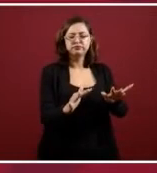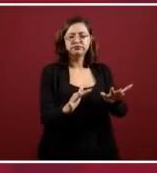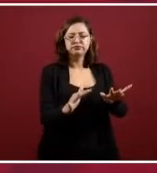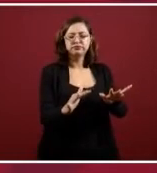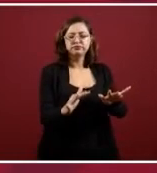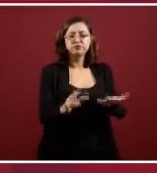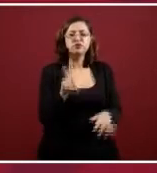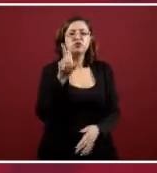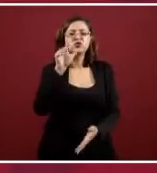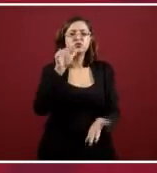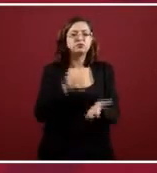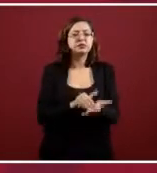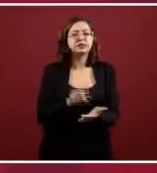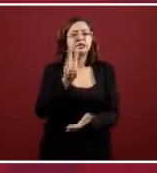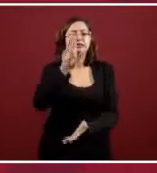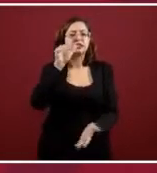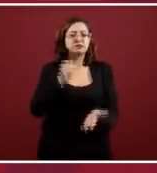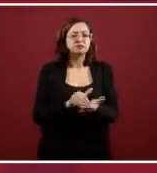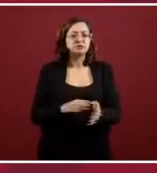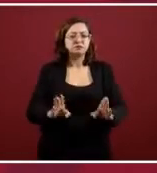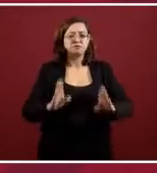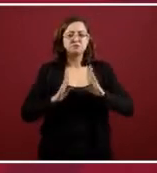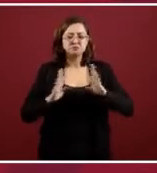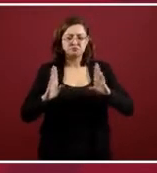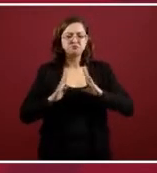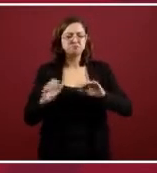de 2,000, de 3,000 elementos.